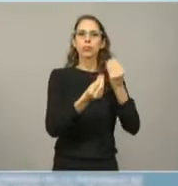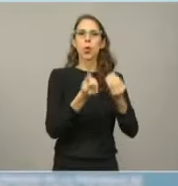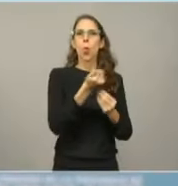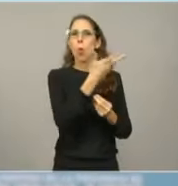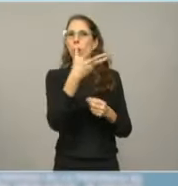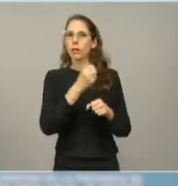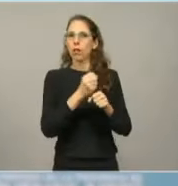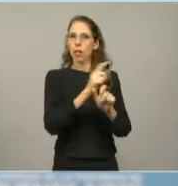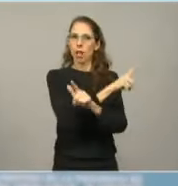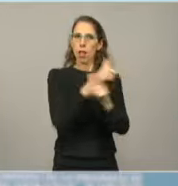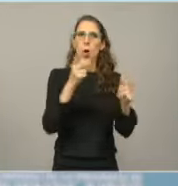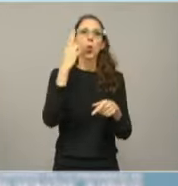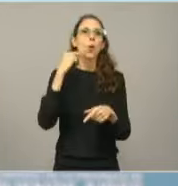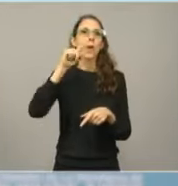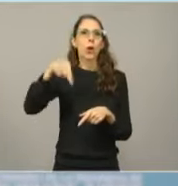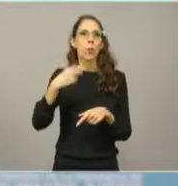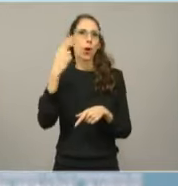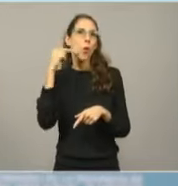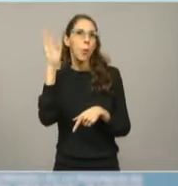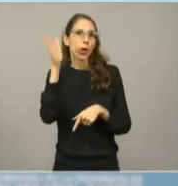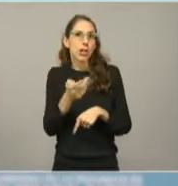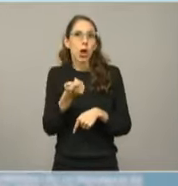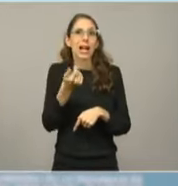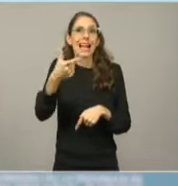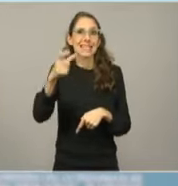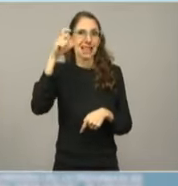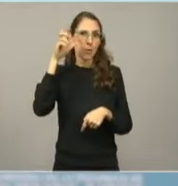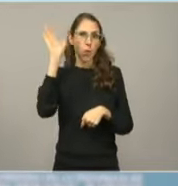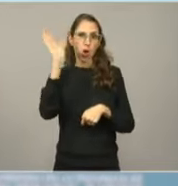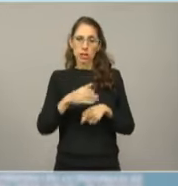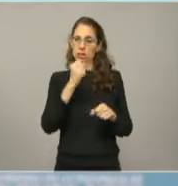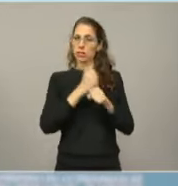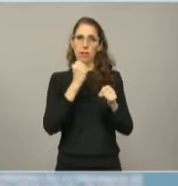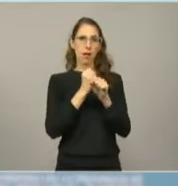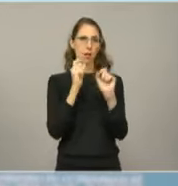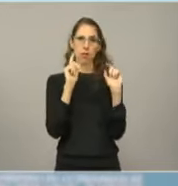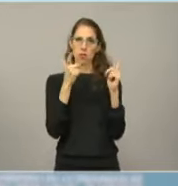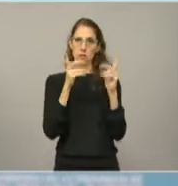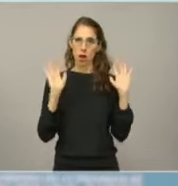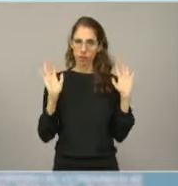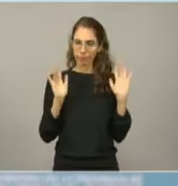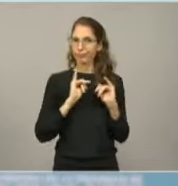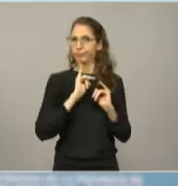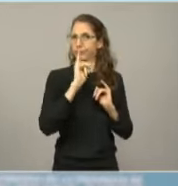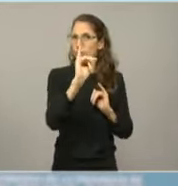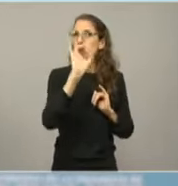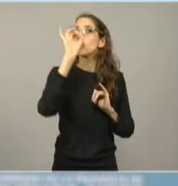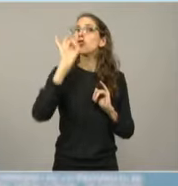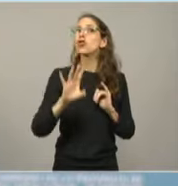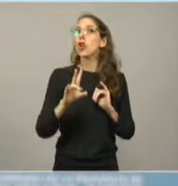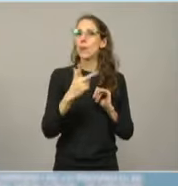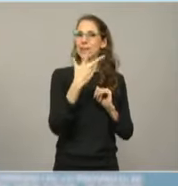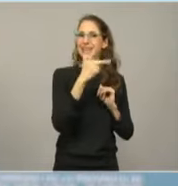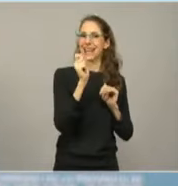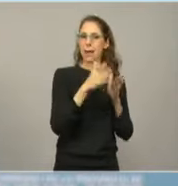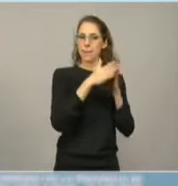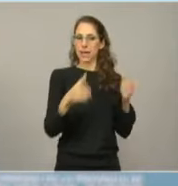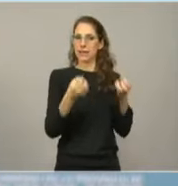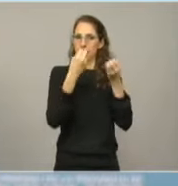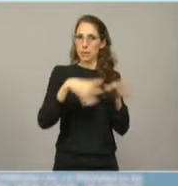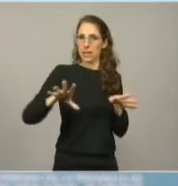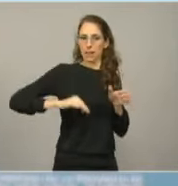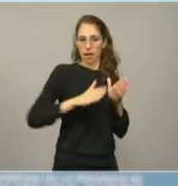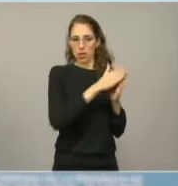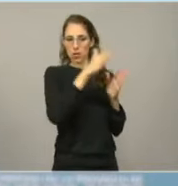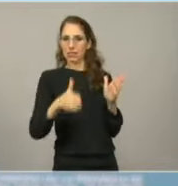9,9 es decir ya casi rozando los dos dígitos esto repito es solo hasta el primer trimestre estos son los